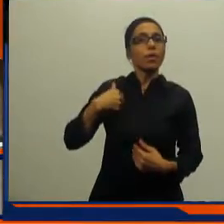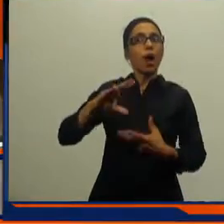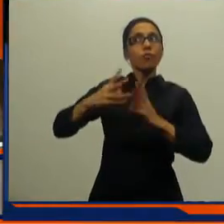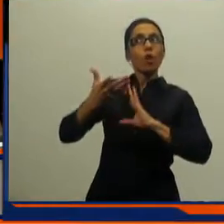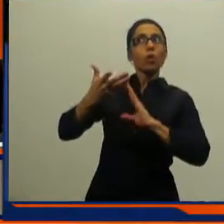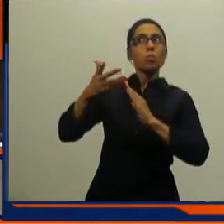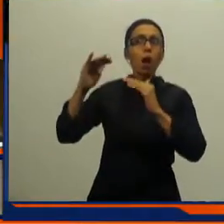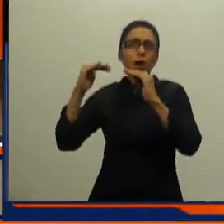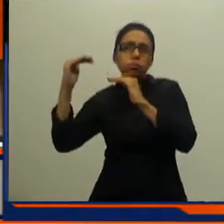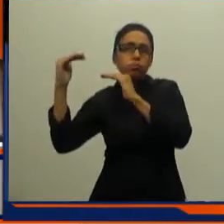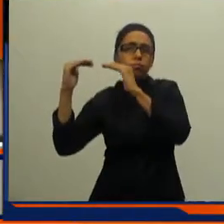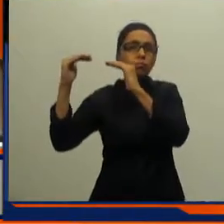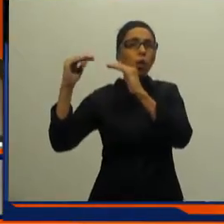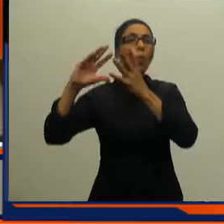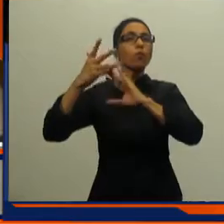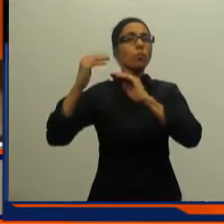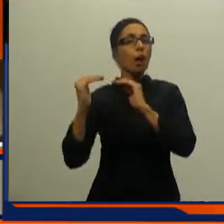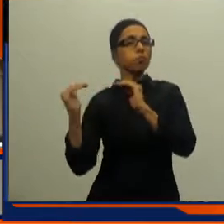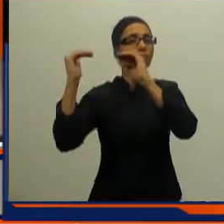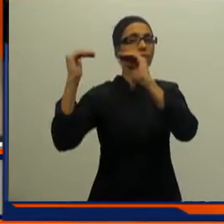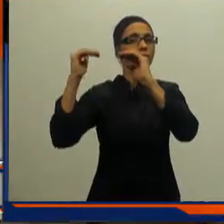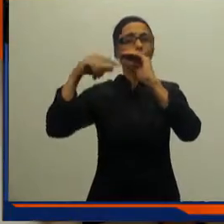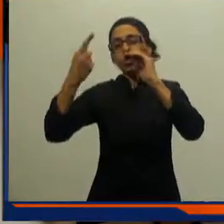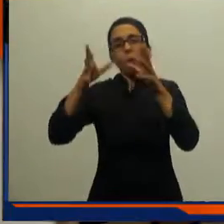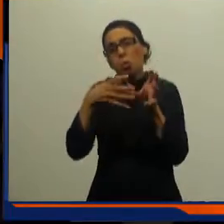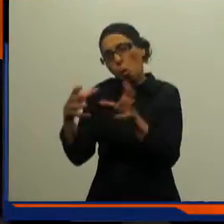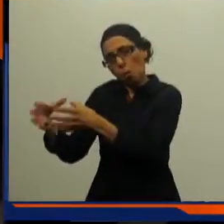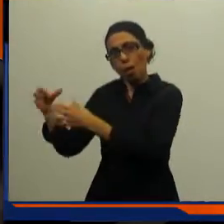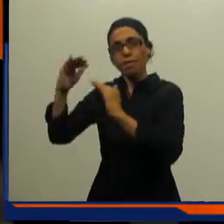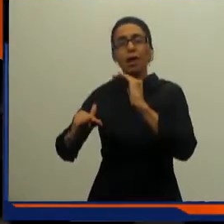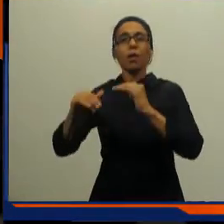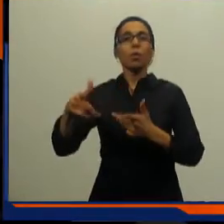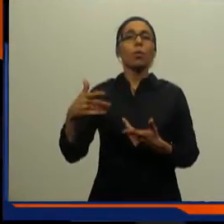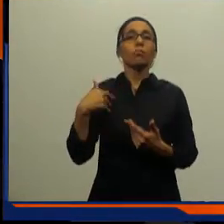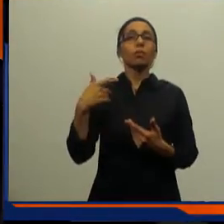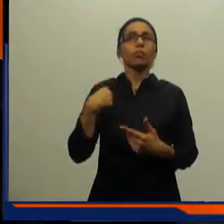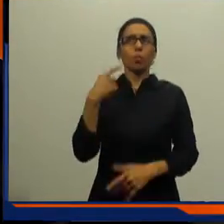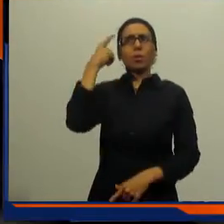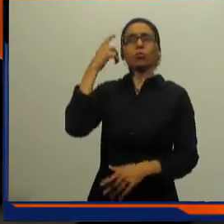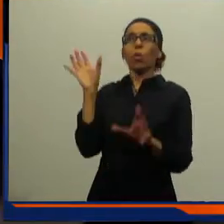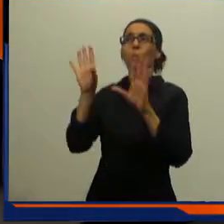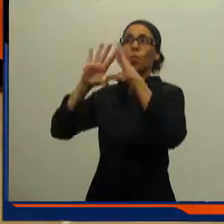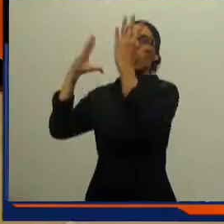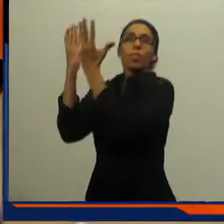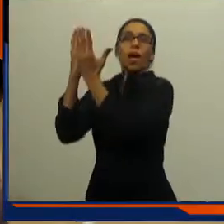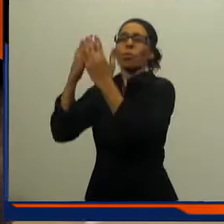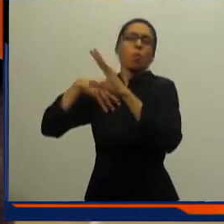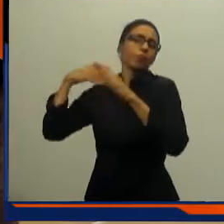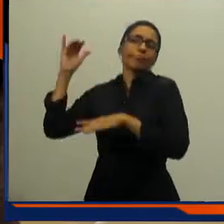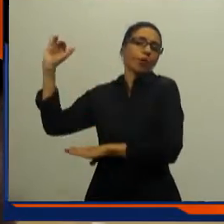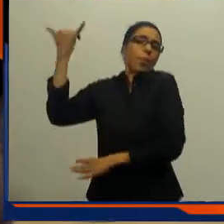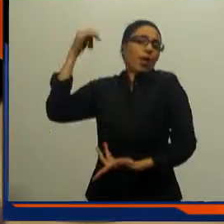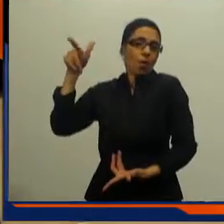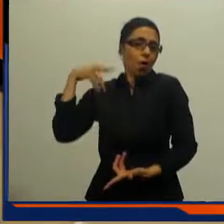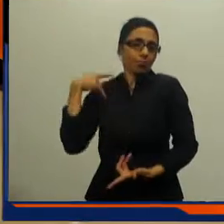físicamente, están un pasito más arriba. Pero bueno, puede pasar cualquier cosa. Creo que el Mundial es lo máximo en el deporte de cada uno,